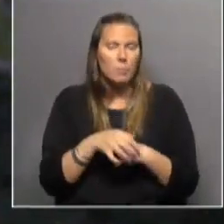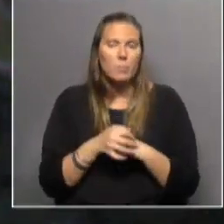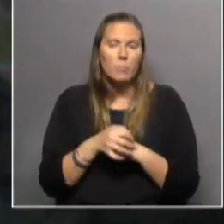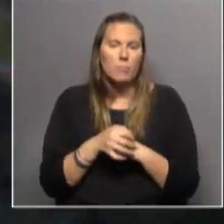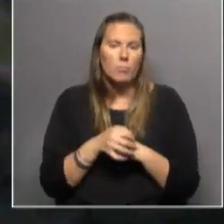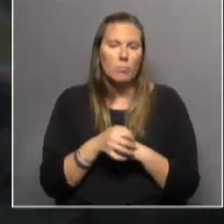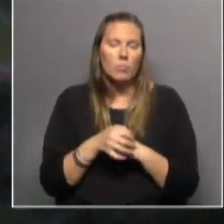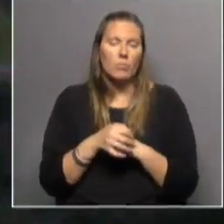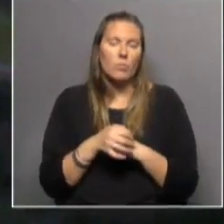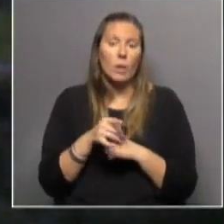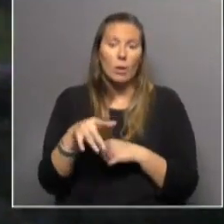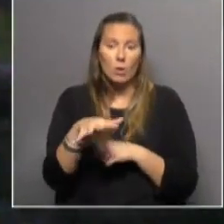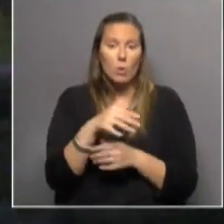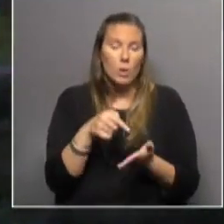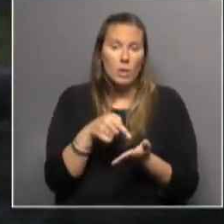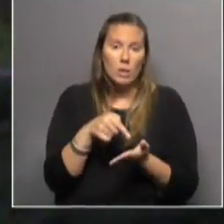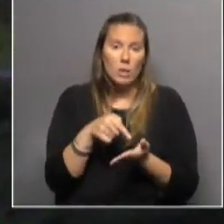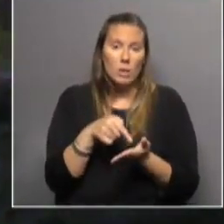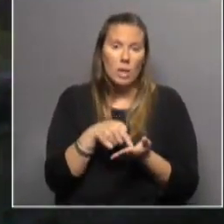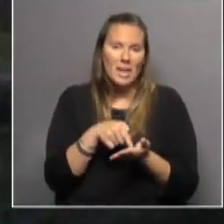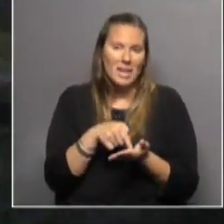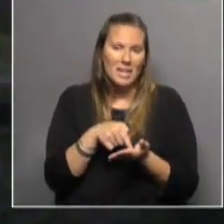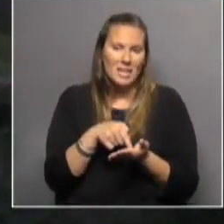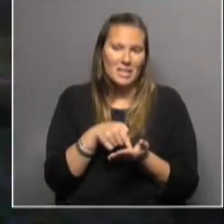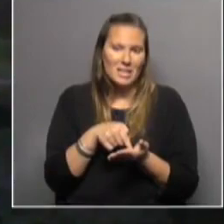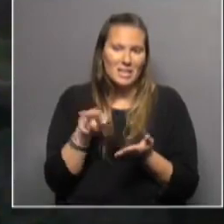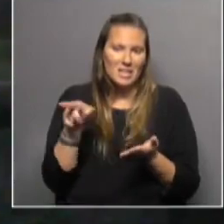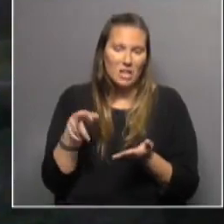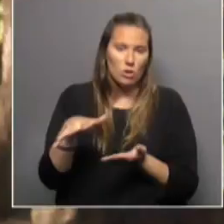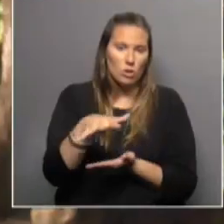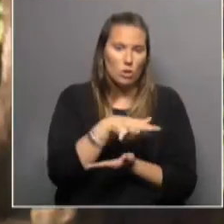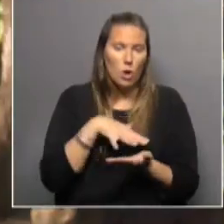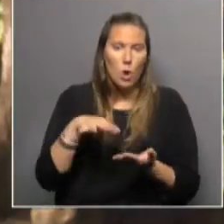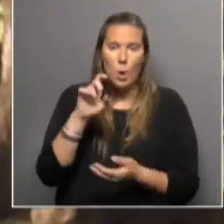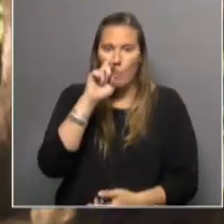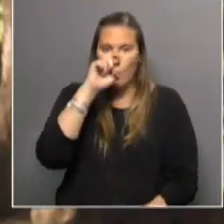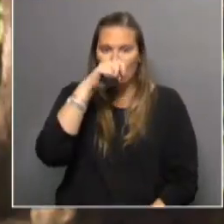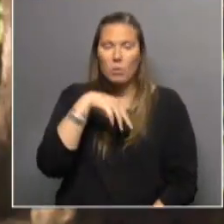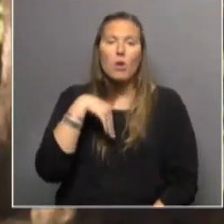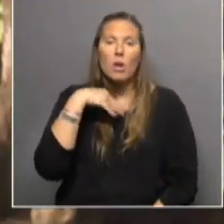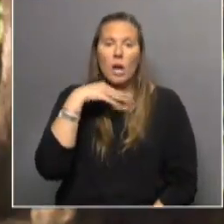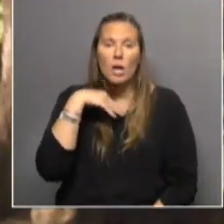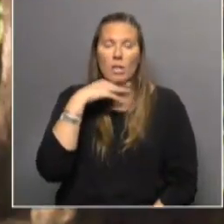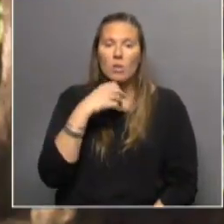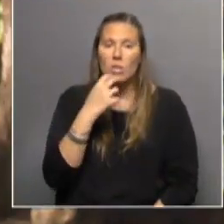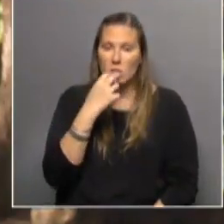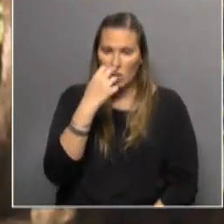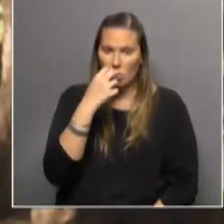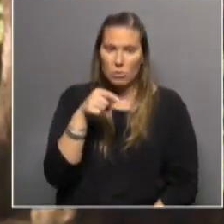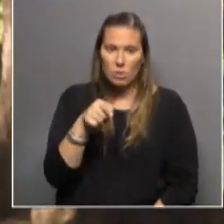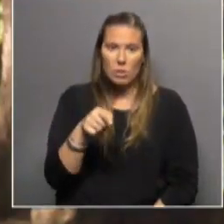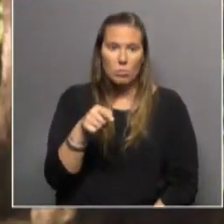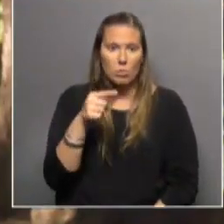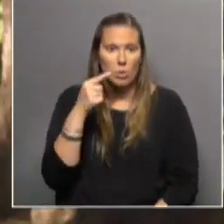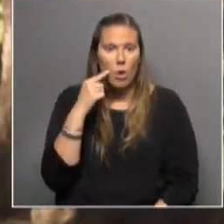Y está ubicado en el centro metropolitano de Montevideo, Canelones y San José. Y está, cumple